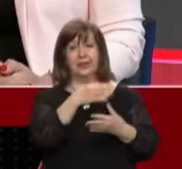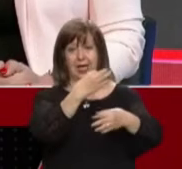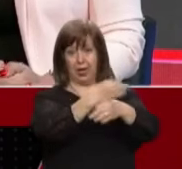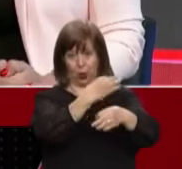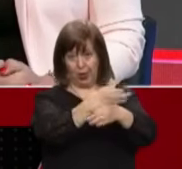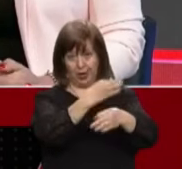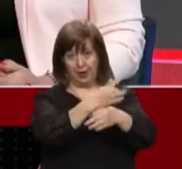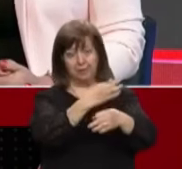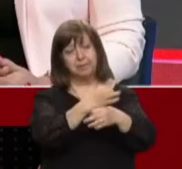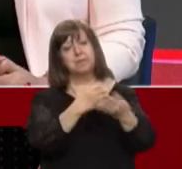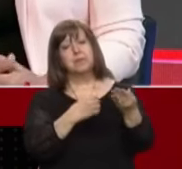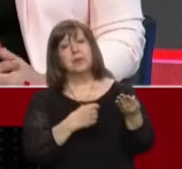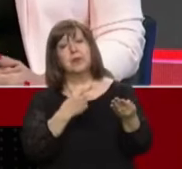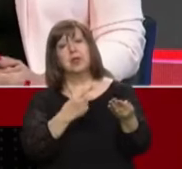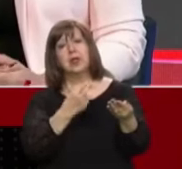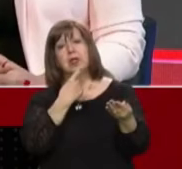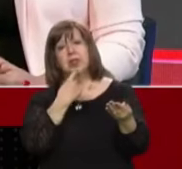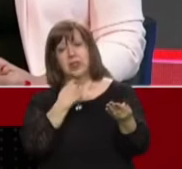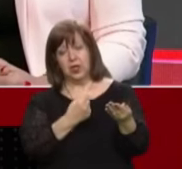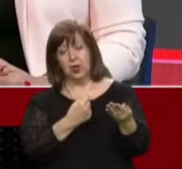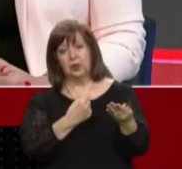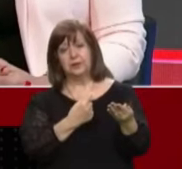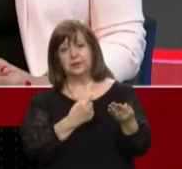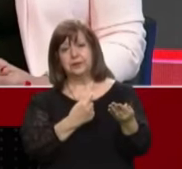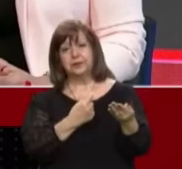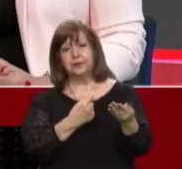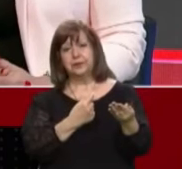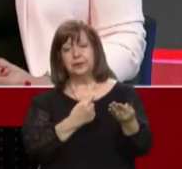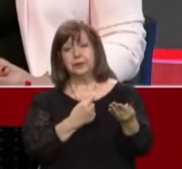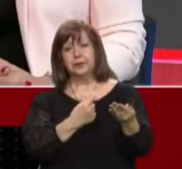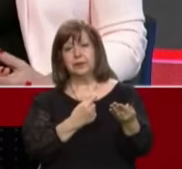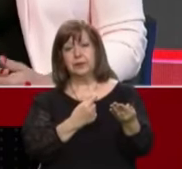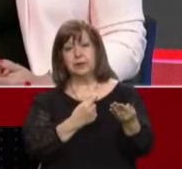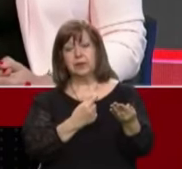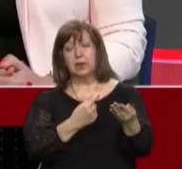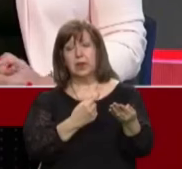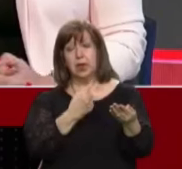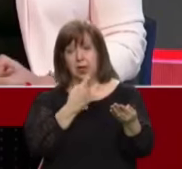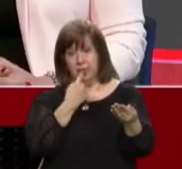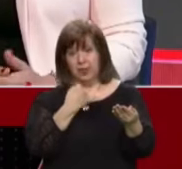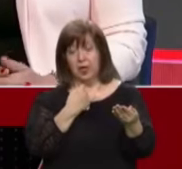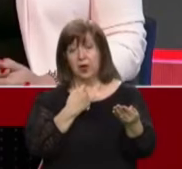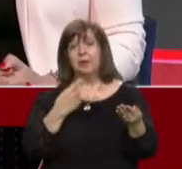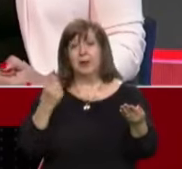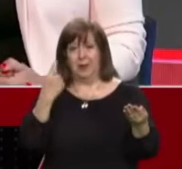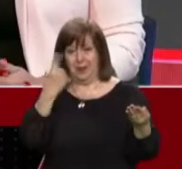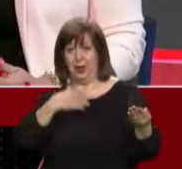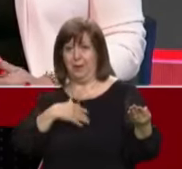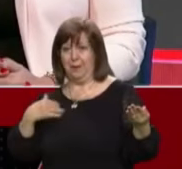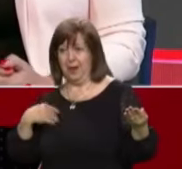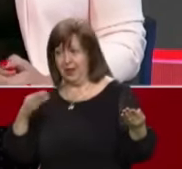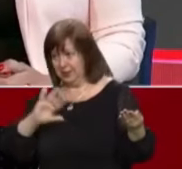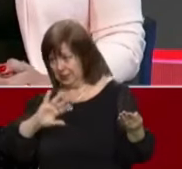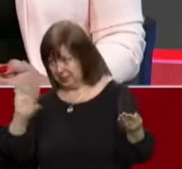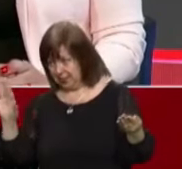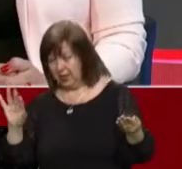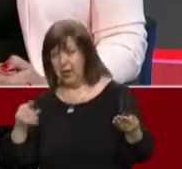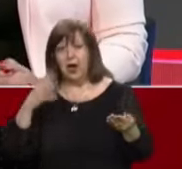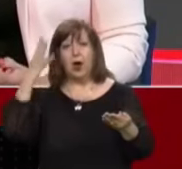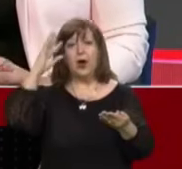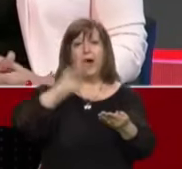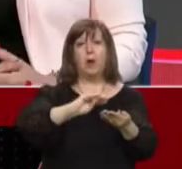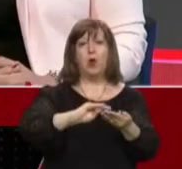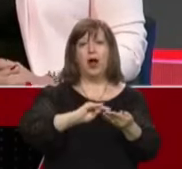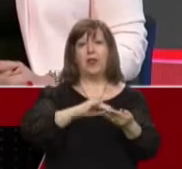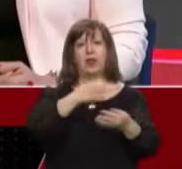departamento de San Martín, quien nos brindó la otra voz. Escuchábamos a una de las mamás, ahora escuchamos al representante